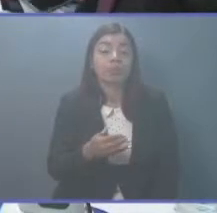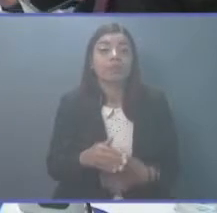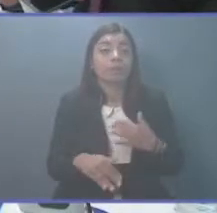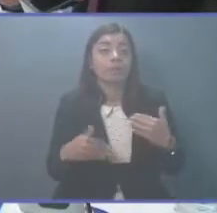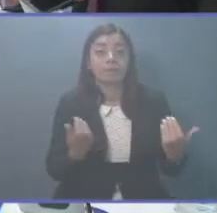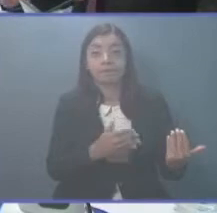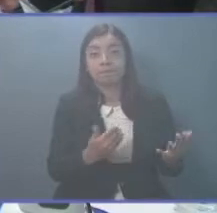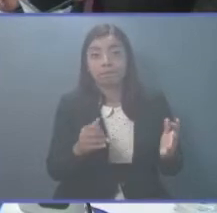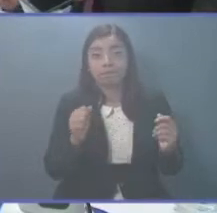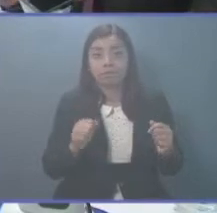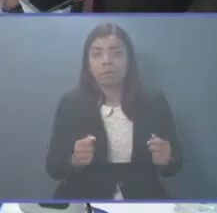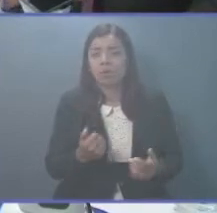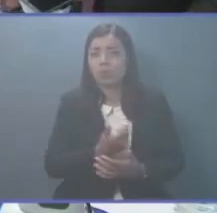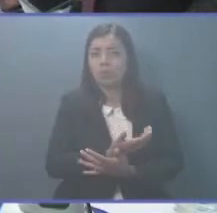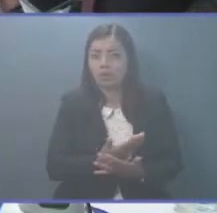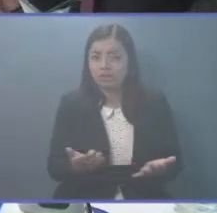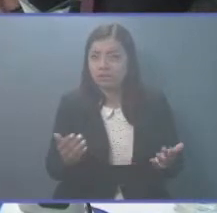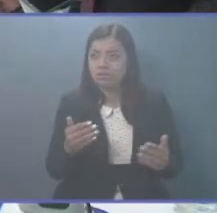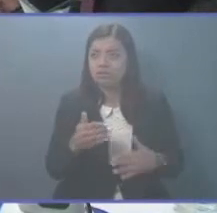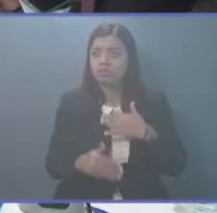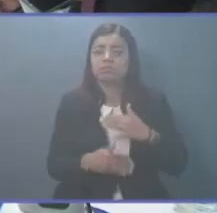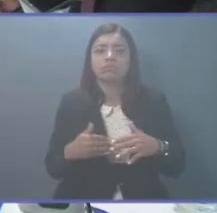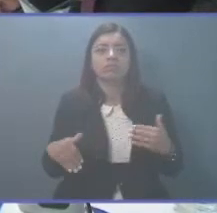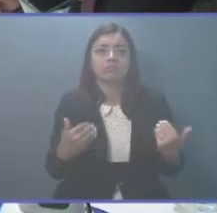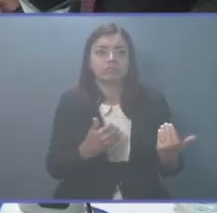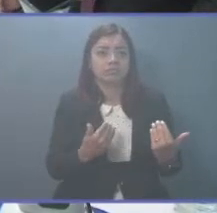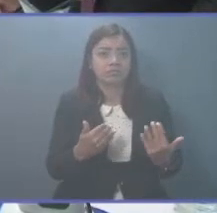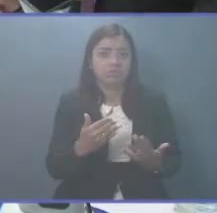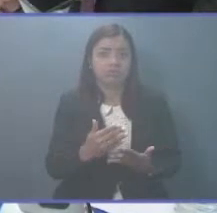ofrecer cualquier dádiva